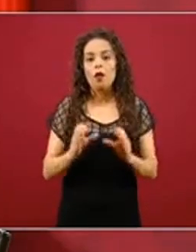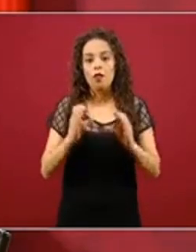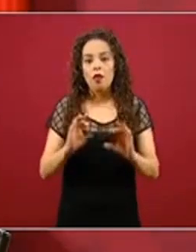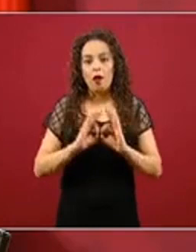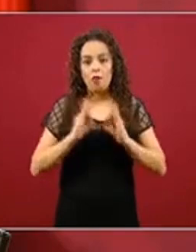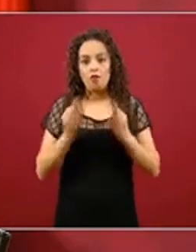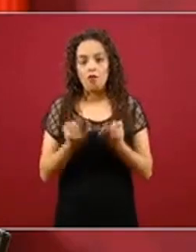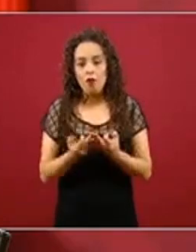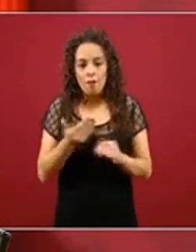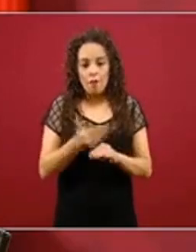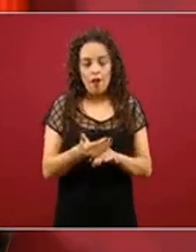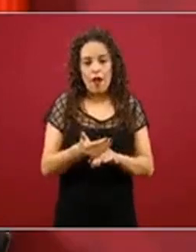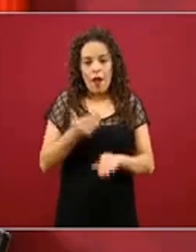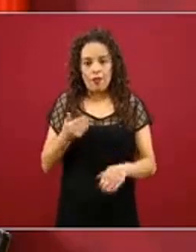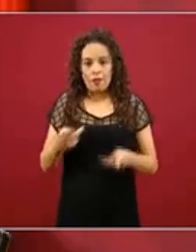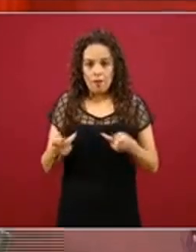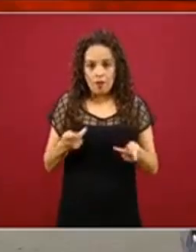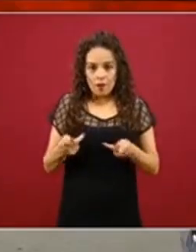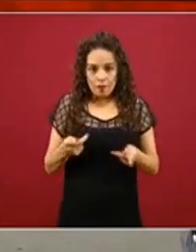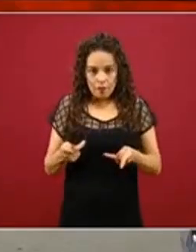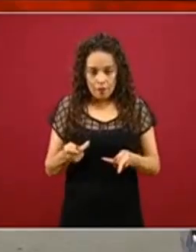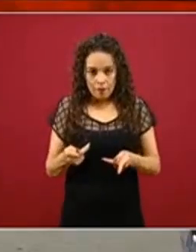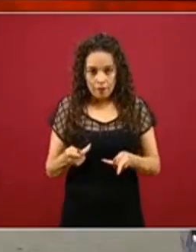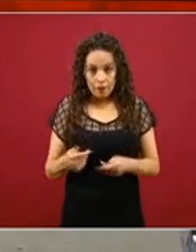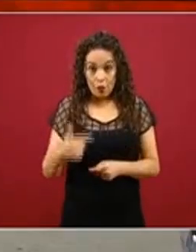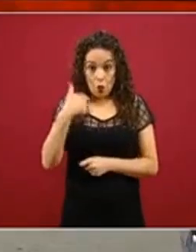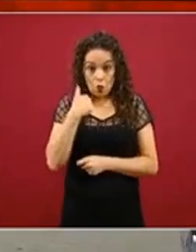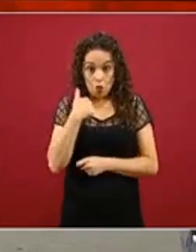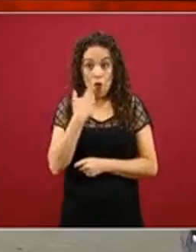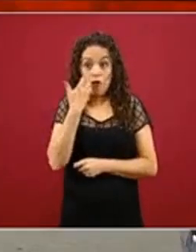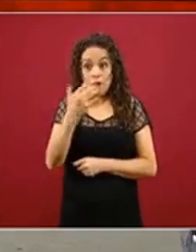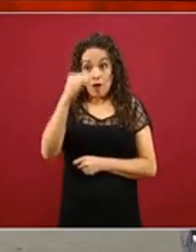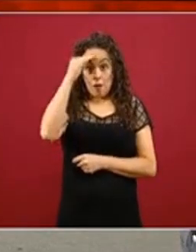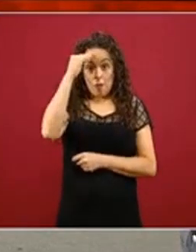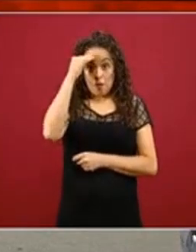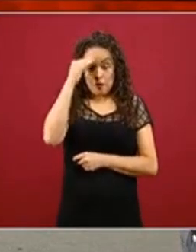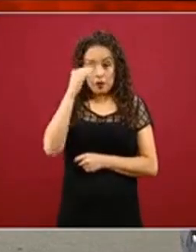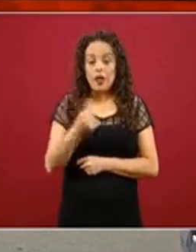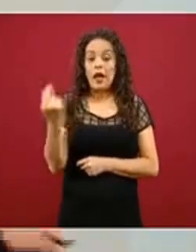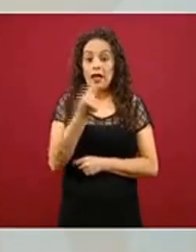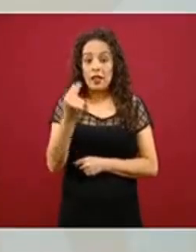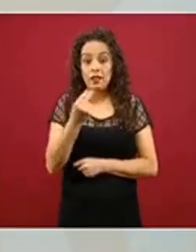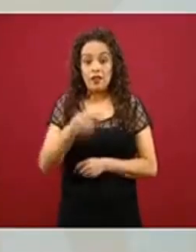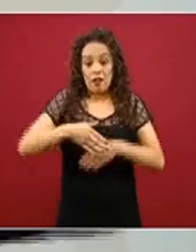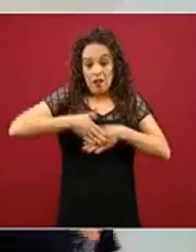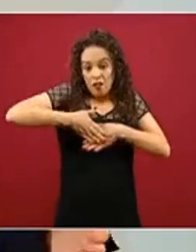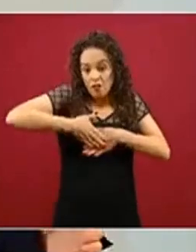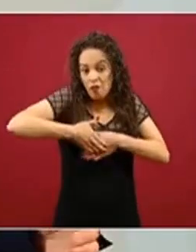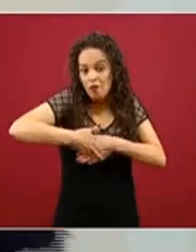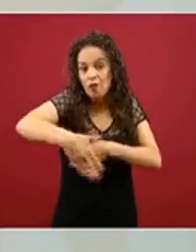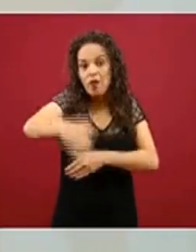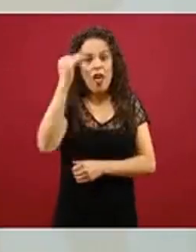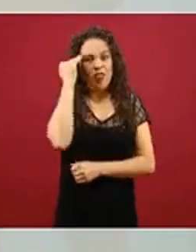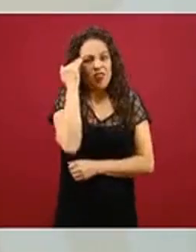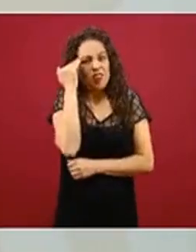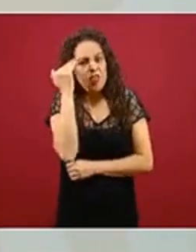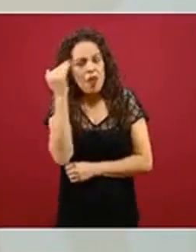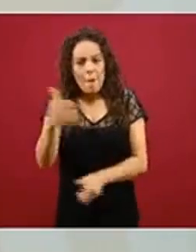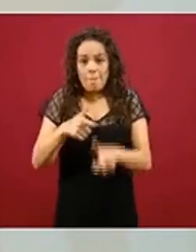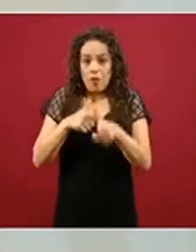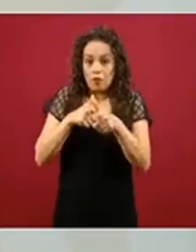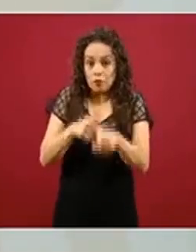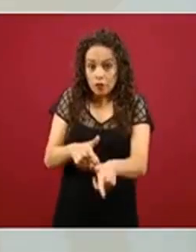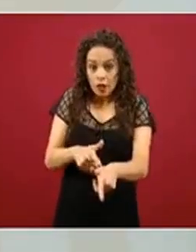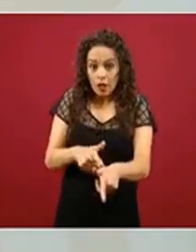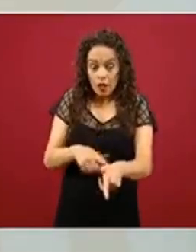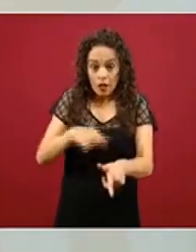es que la intención es prolongar la epidemia, que quede claro. No queremos que se prolongue. Las medidas